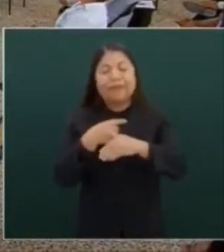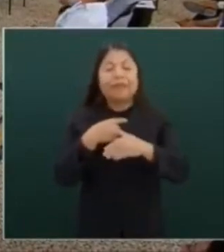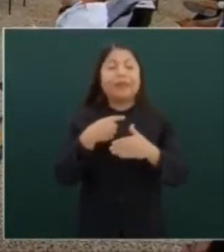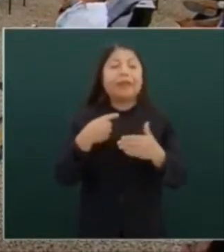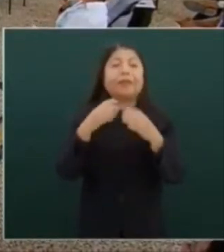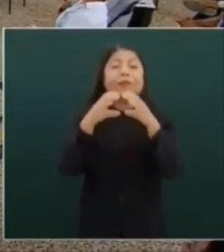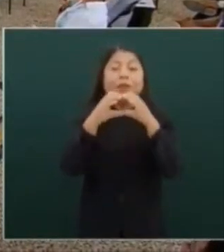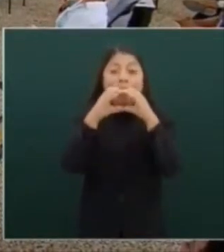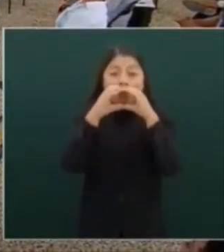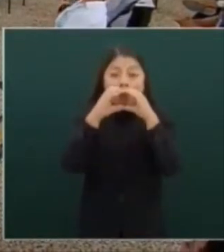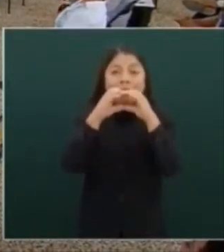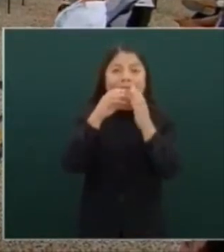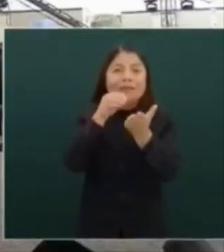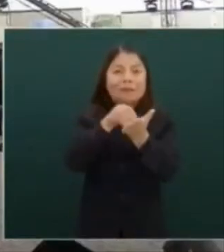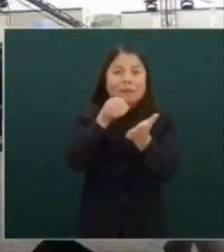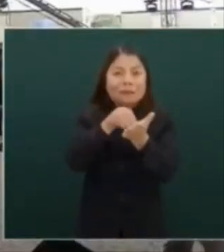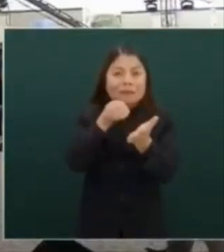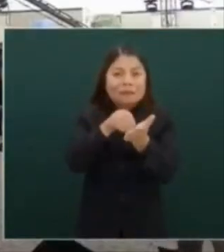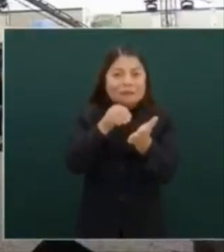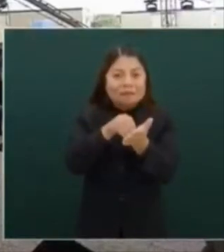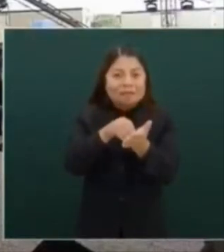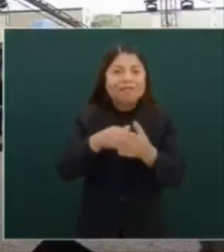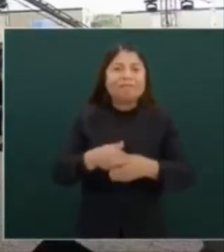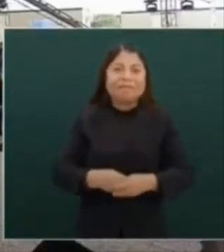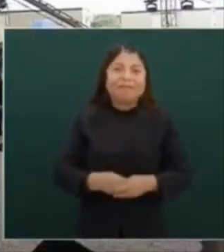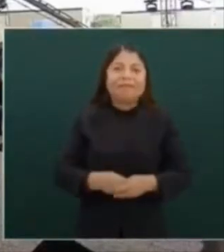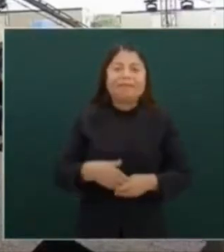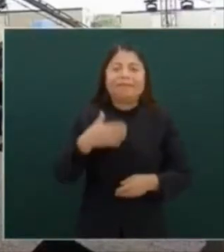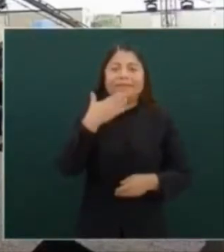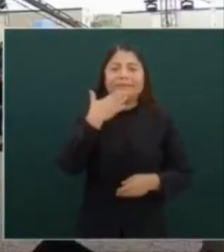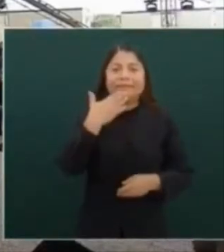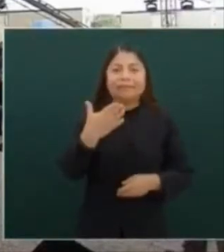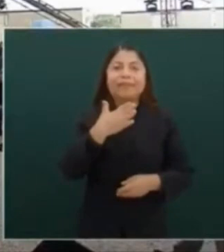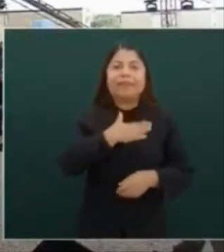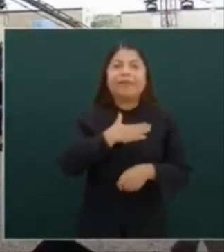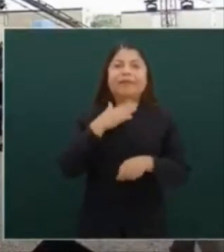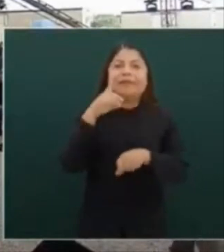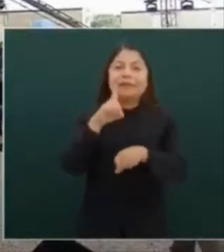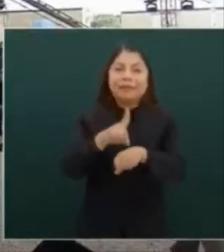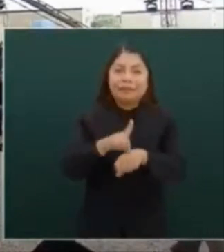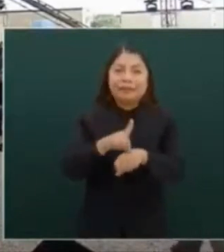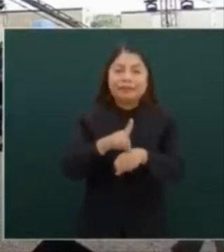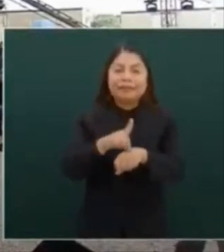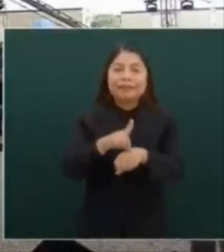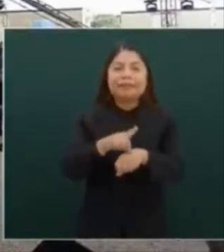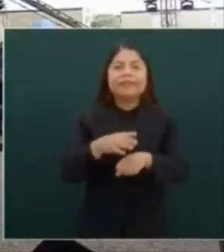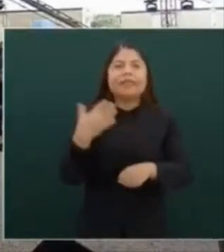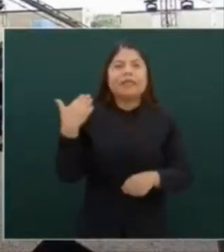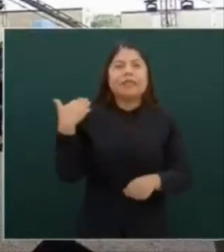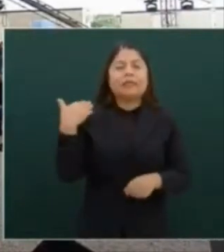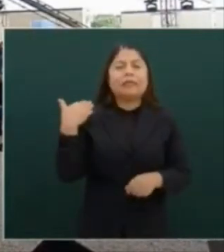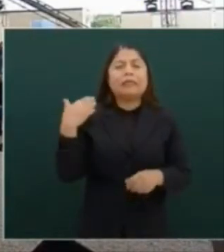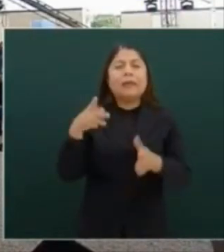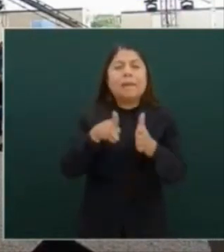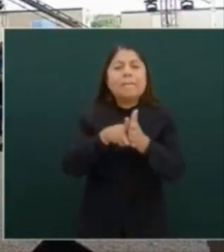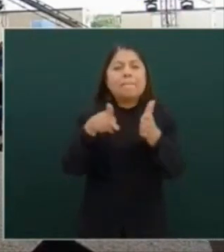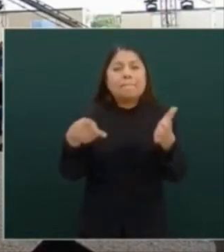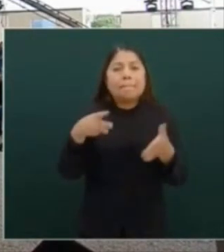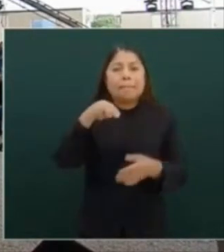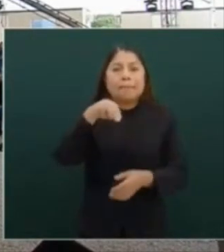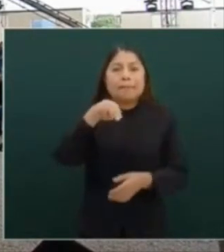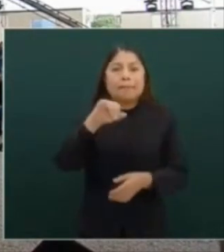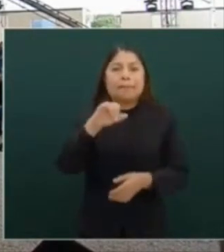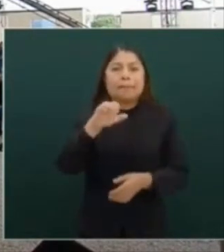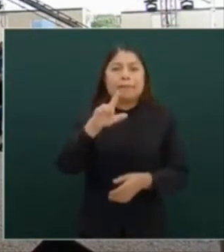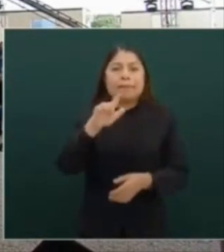lechón esperando. Gracias, presidente. Buenos días. Pedro Domínguez, de Milenio. Ayer publicamos, regresando un poco al